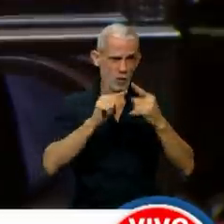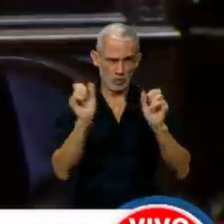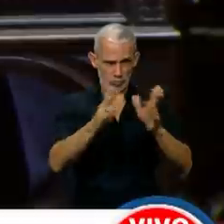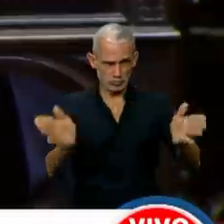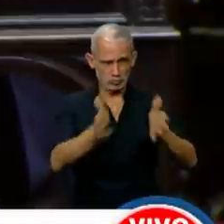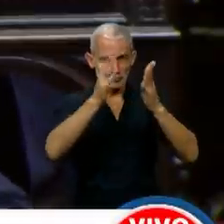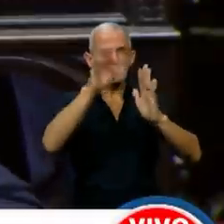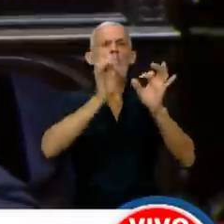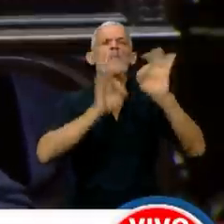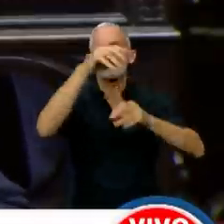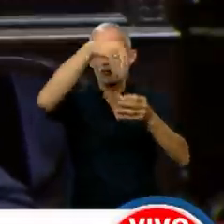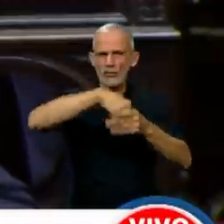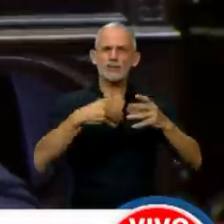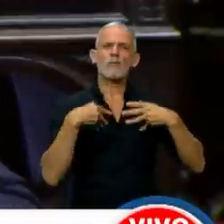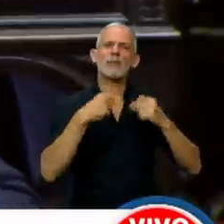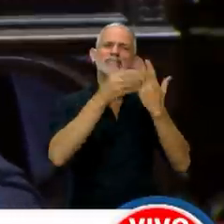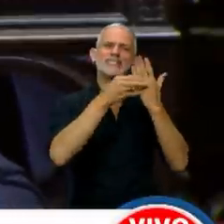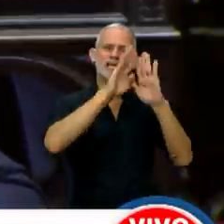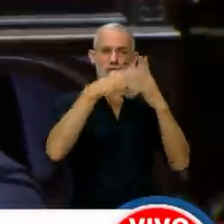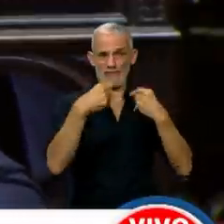proyectos y tras así tratados